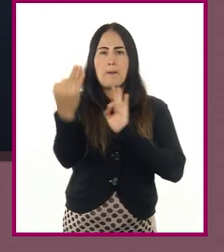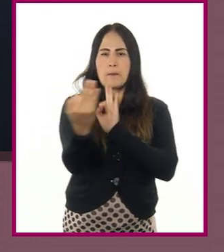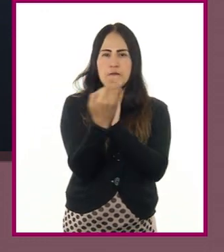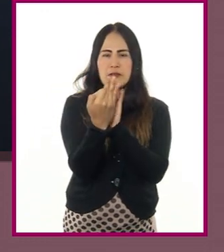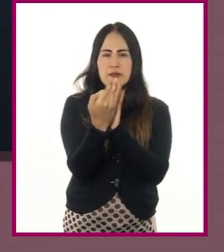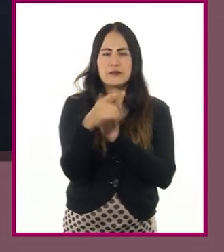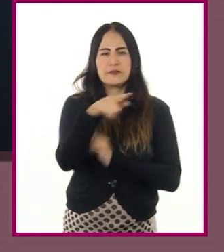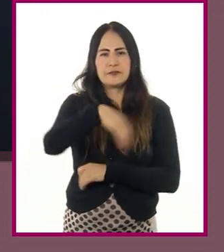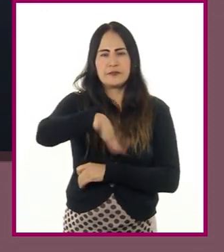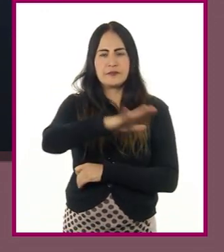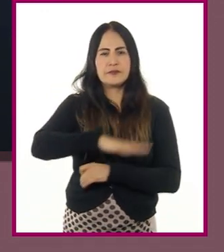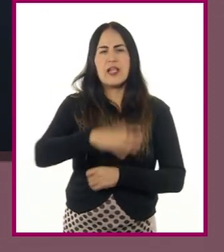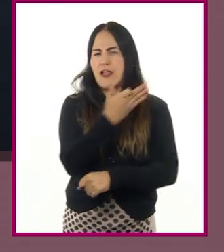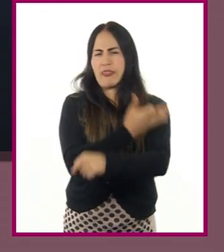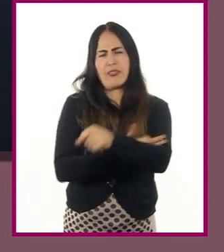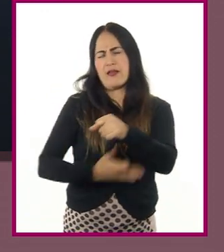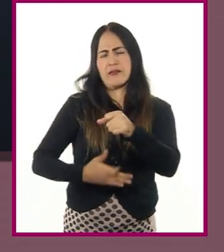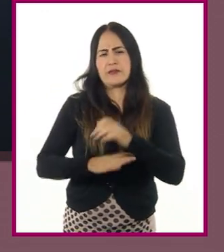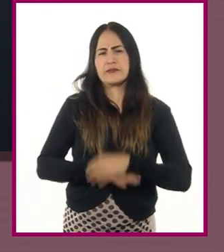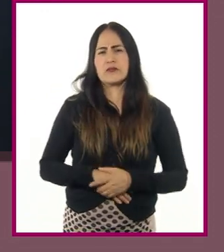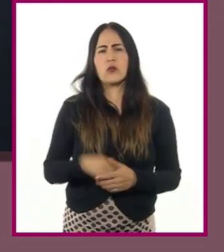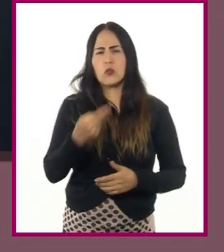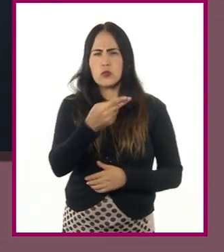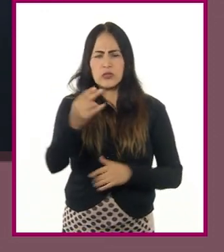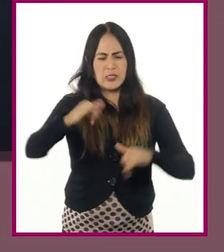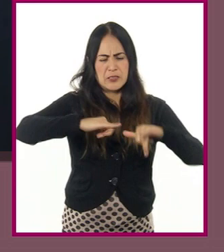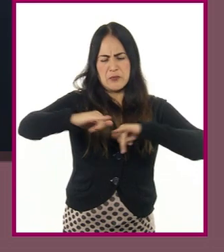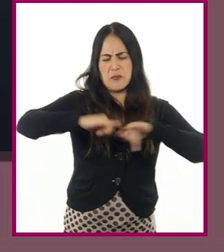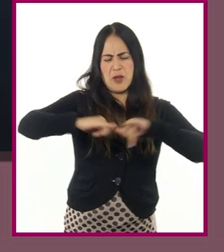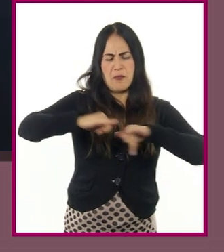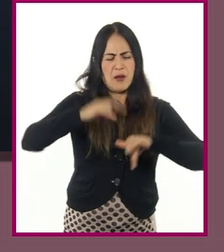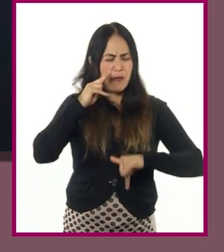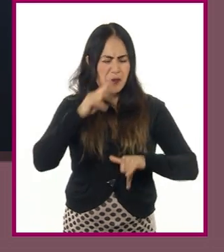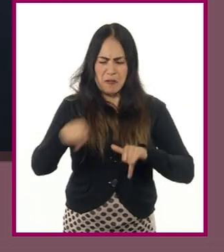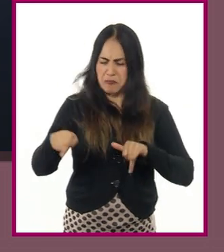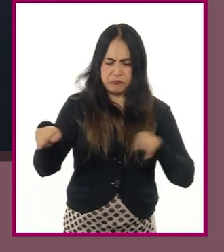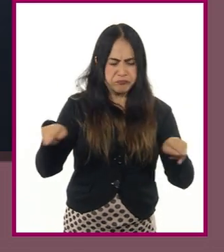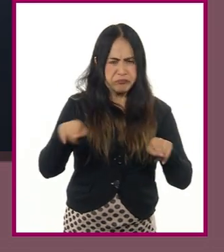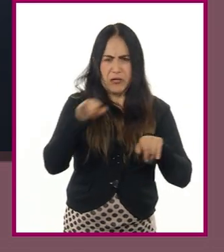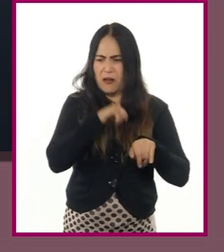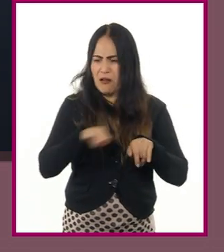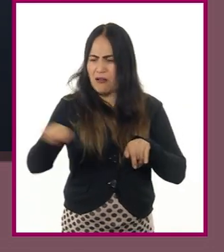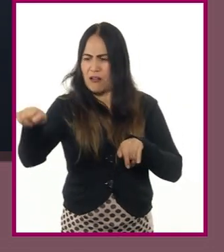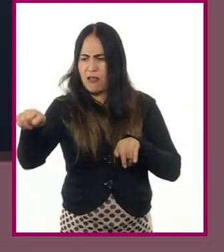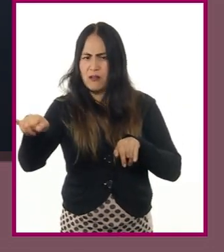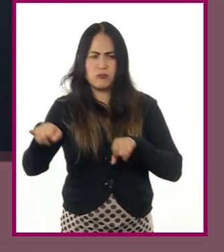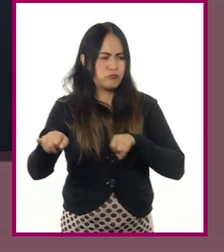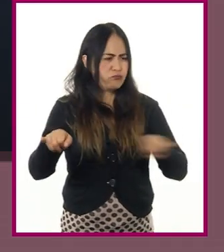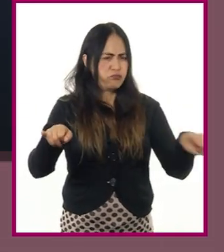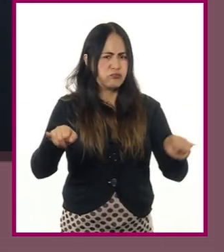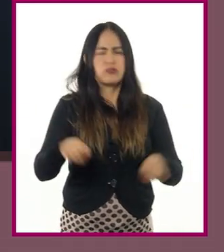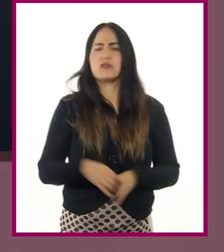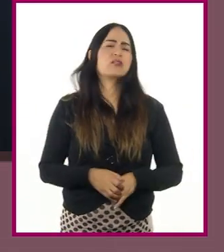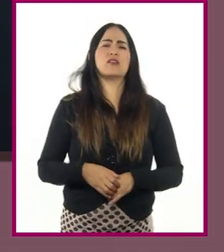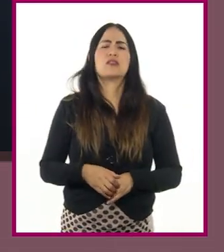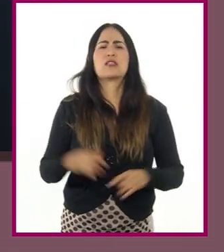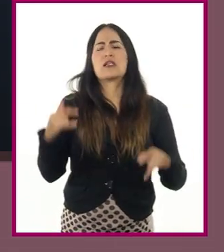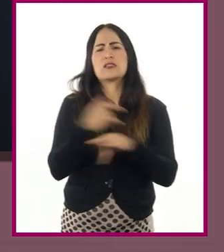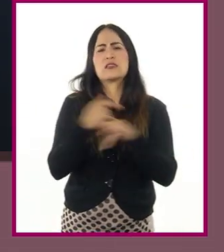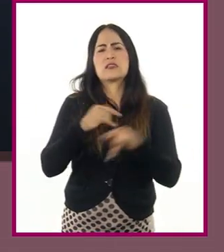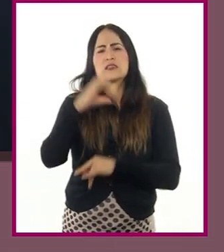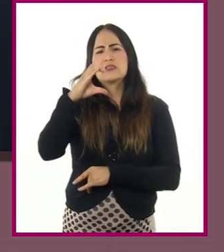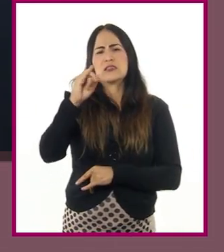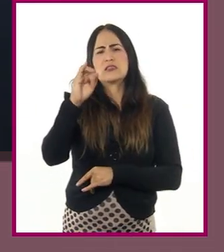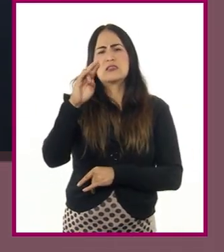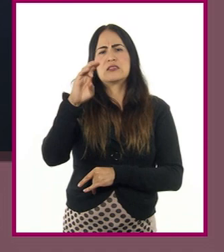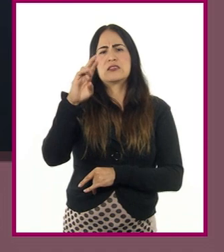Ambos en la tarde, pero están, si ustedes se ponen a ver un mapa, están muy separados. Uno es allá por lo que hoy es el circuito interior y otro es en el